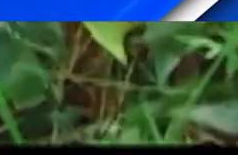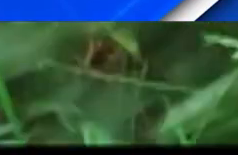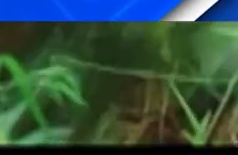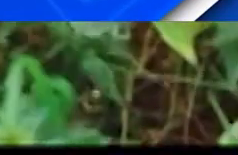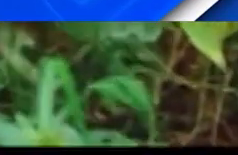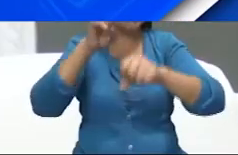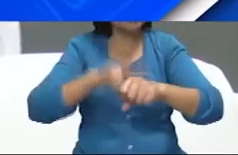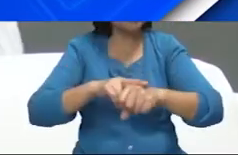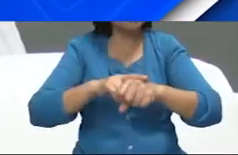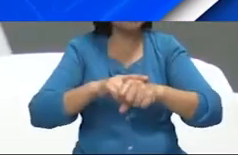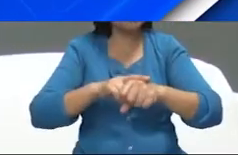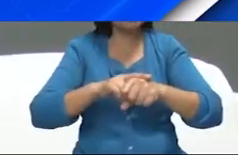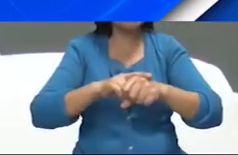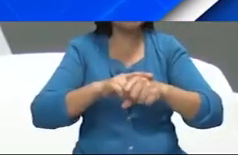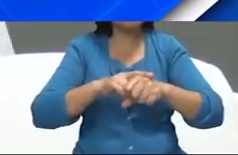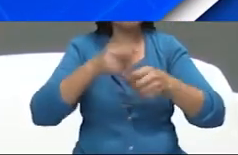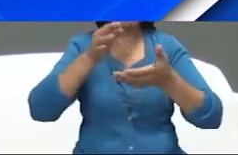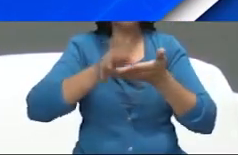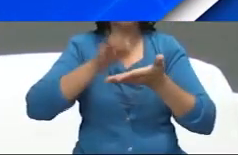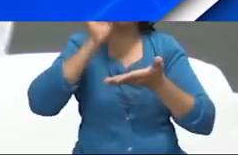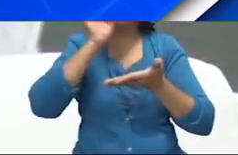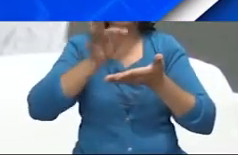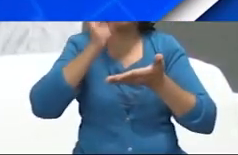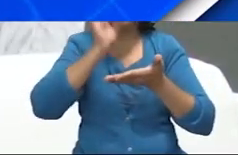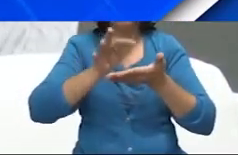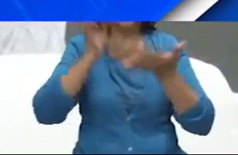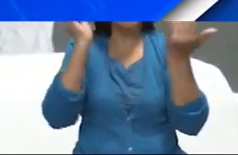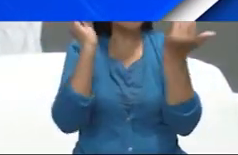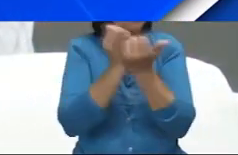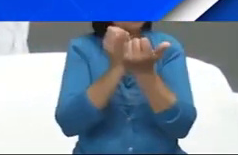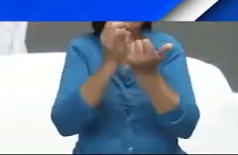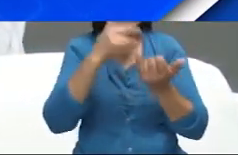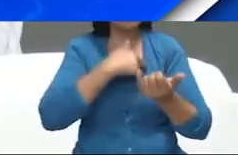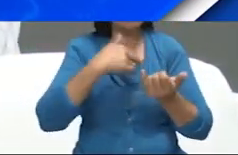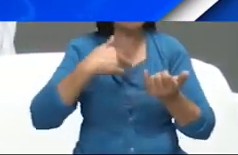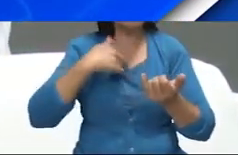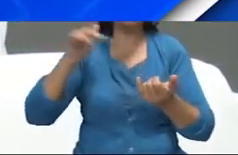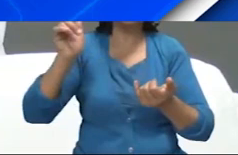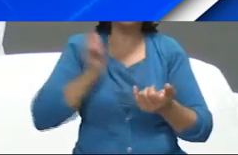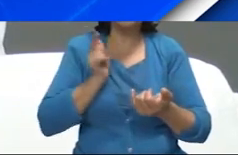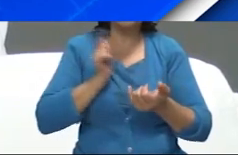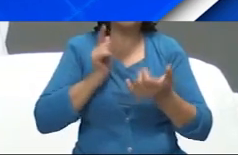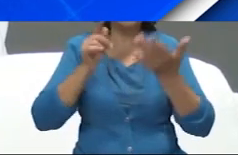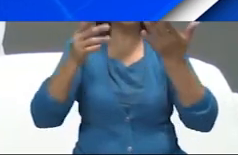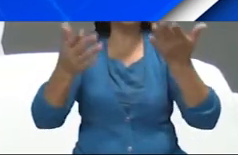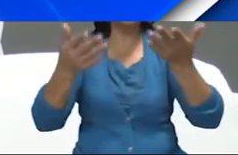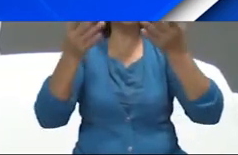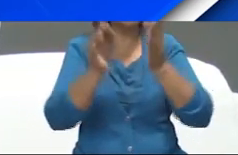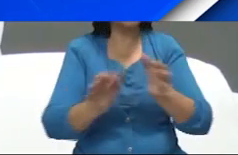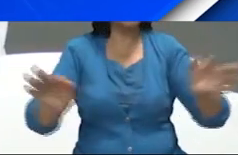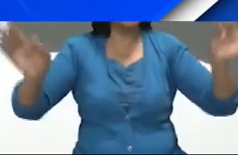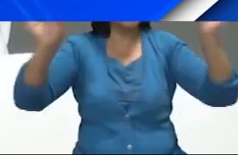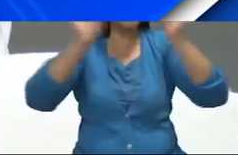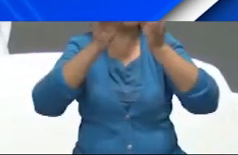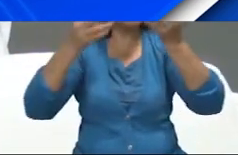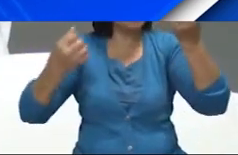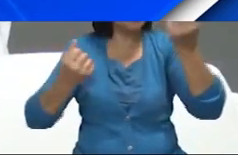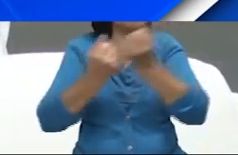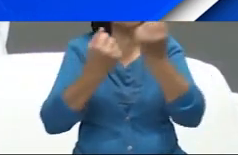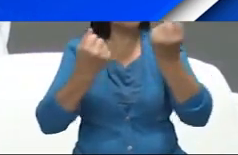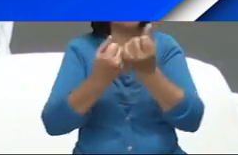Enrique Burgos. El sector cafetalero también ha venido teniendo un avance sustantivo y